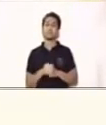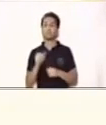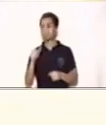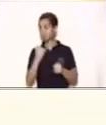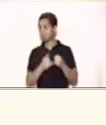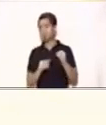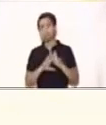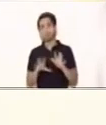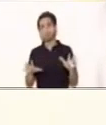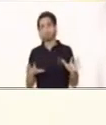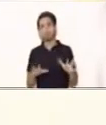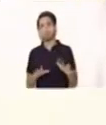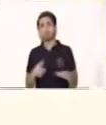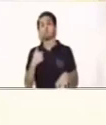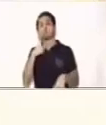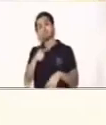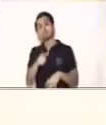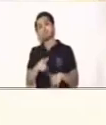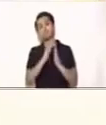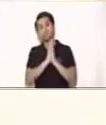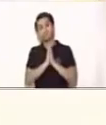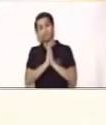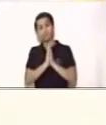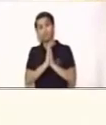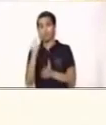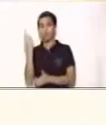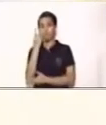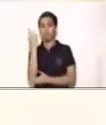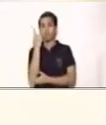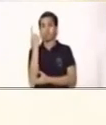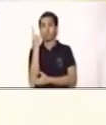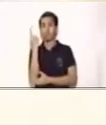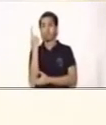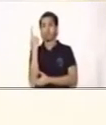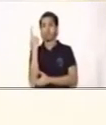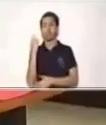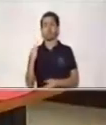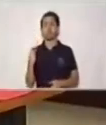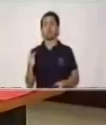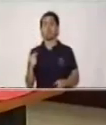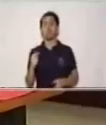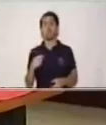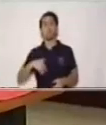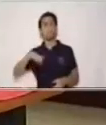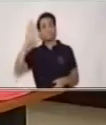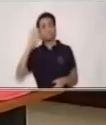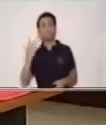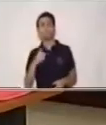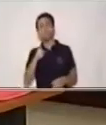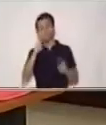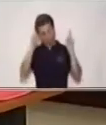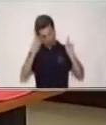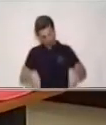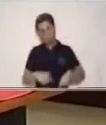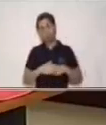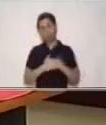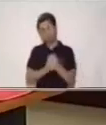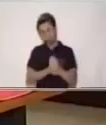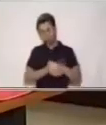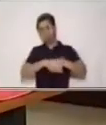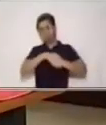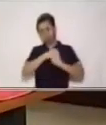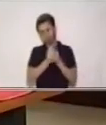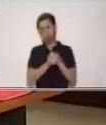concluir, te recomendamos, muy importante, la mayor recomendación, no olvides lavarte tus manos con